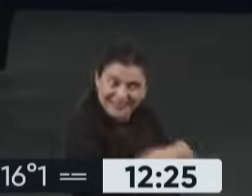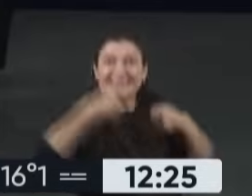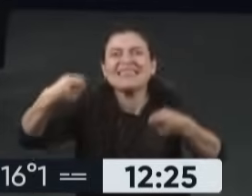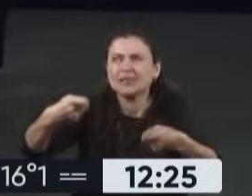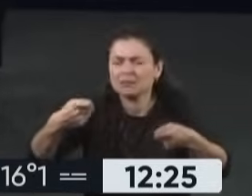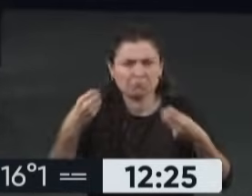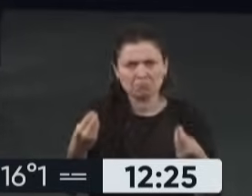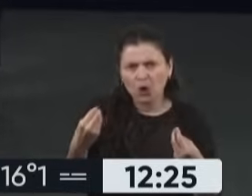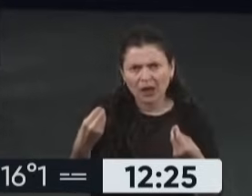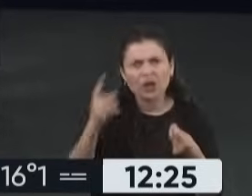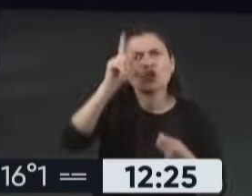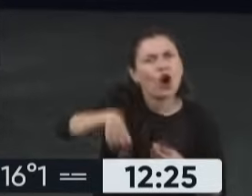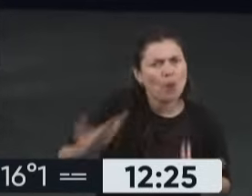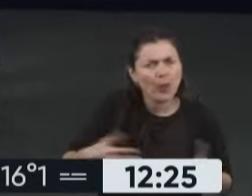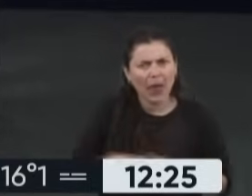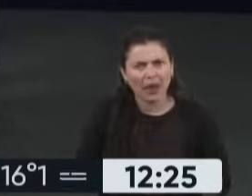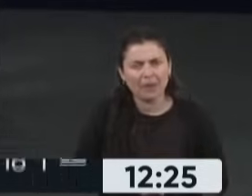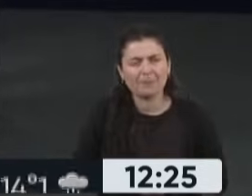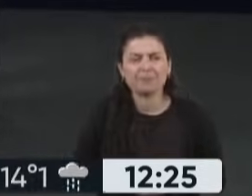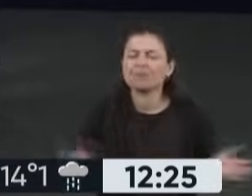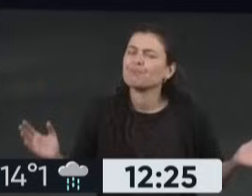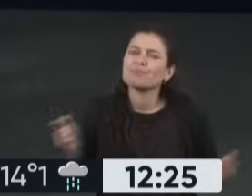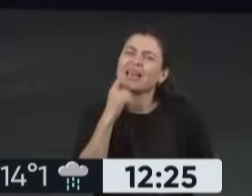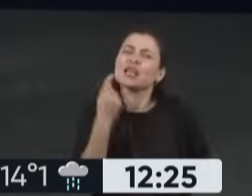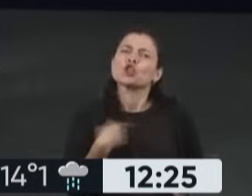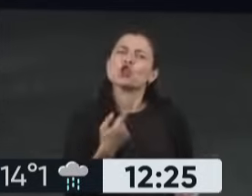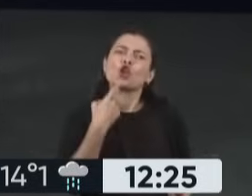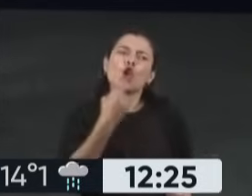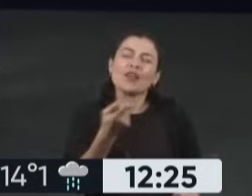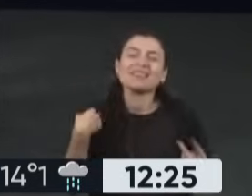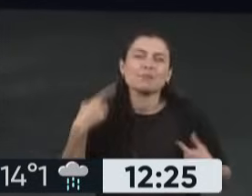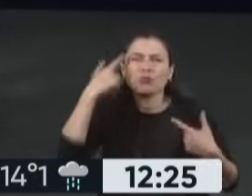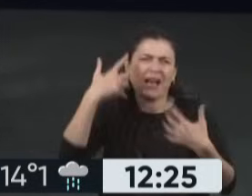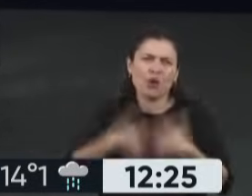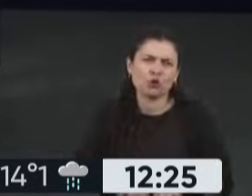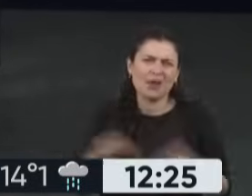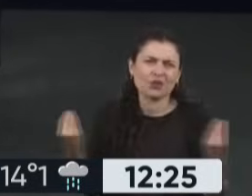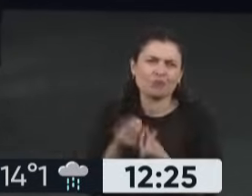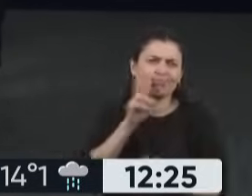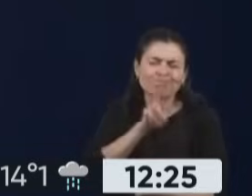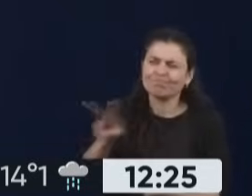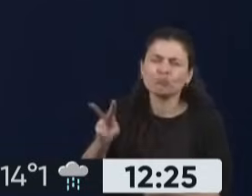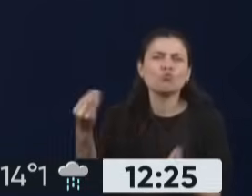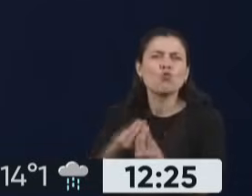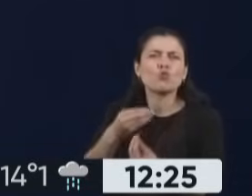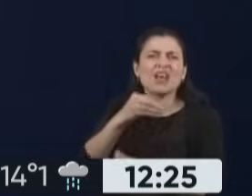Bueno, nosotros partimos de la base que hay mucha gente que le gustaría disponer más de sus ahorros y